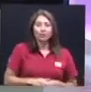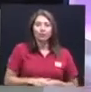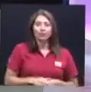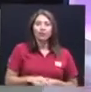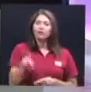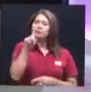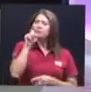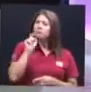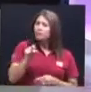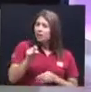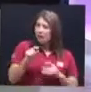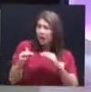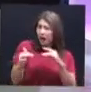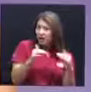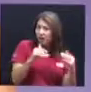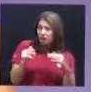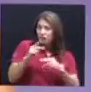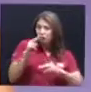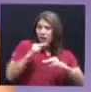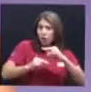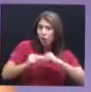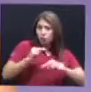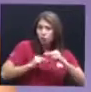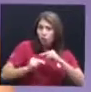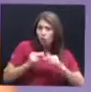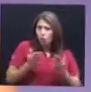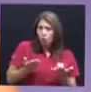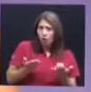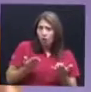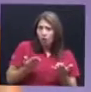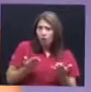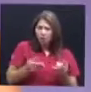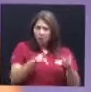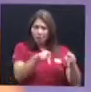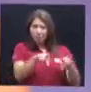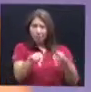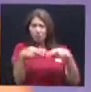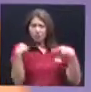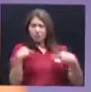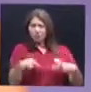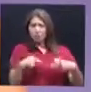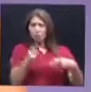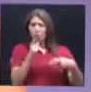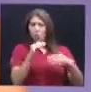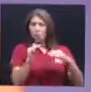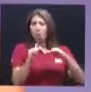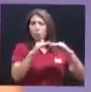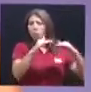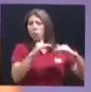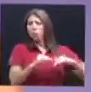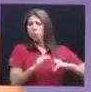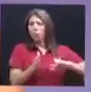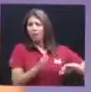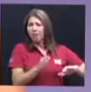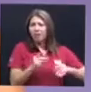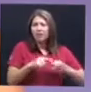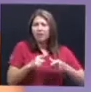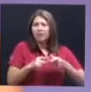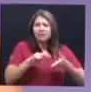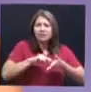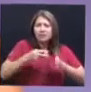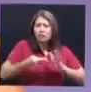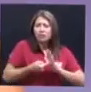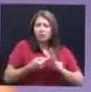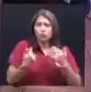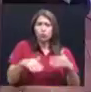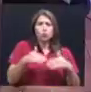un negocio donde lo lo humano queda en un segundo tercer plano Entonces queé nos está diciendo eso de lo de lo que es